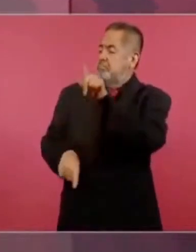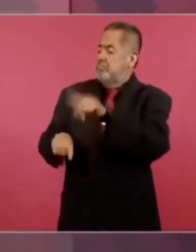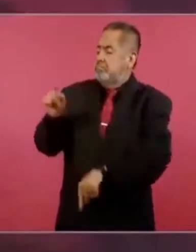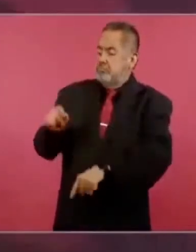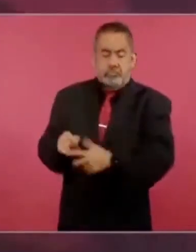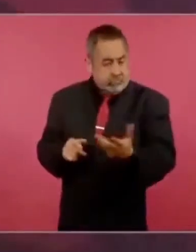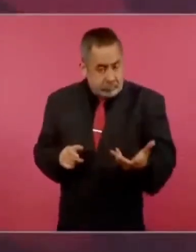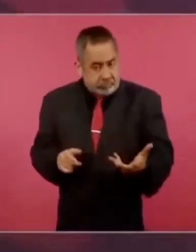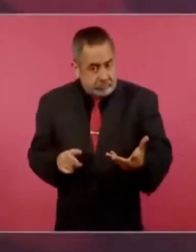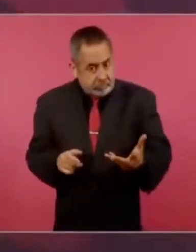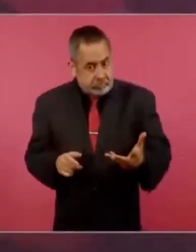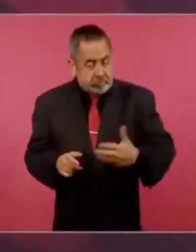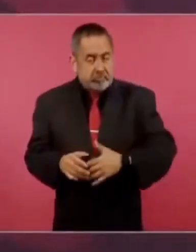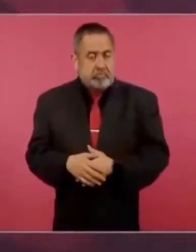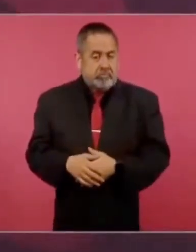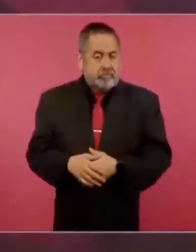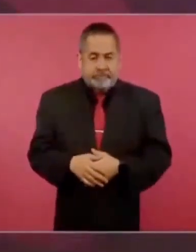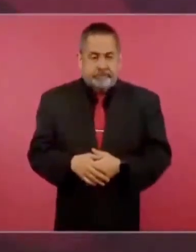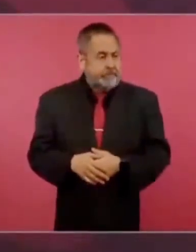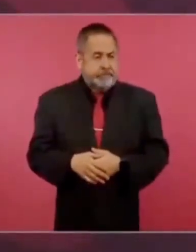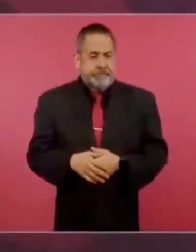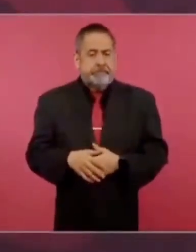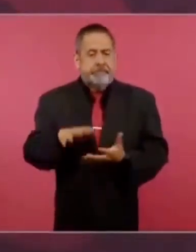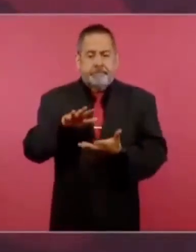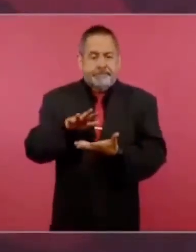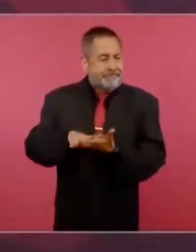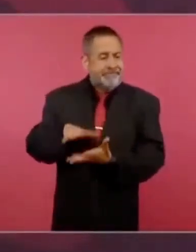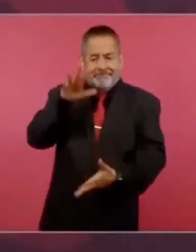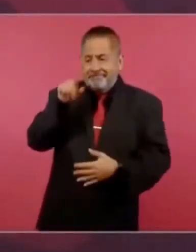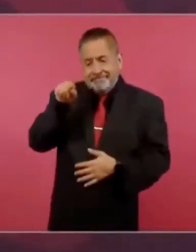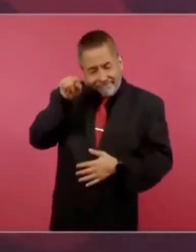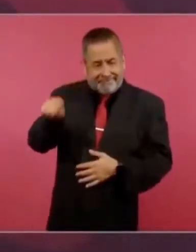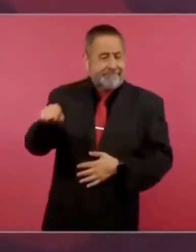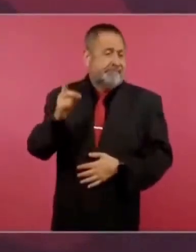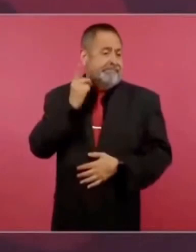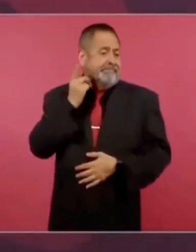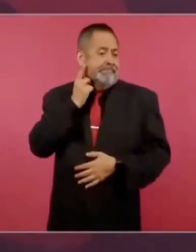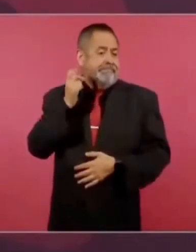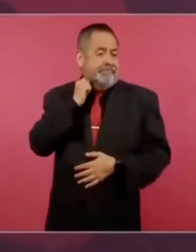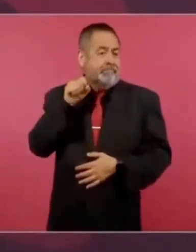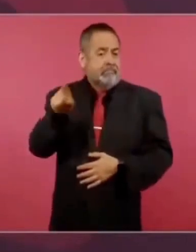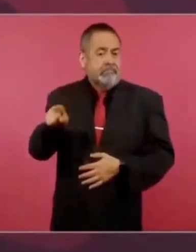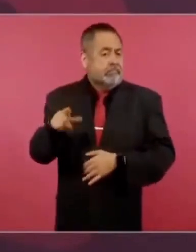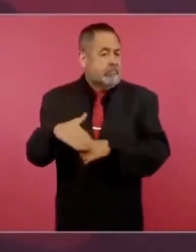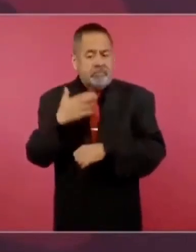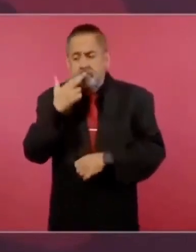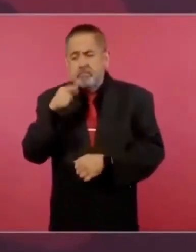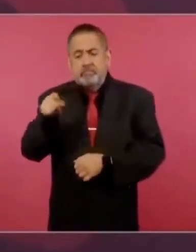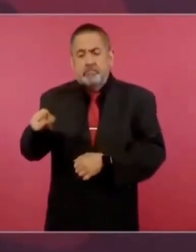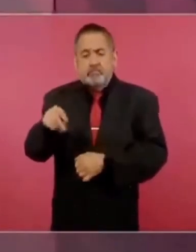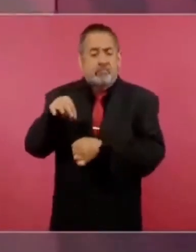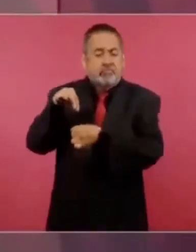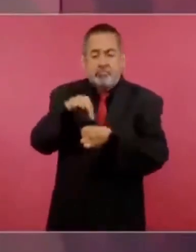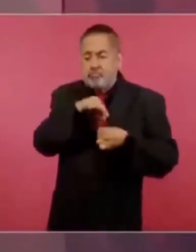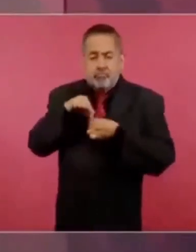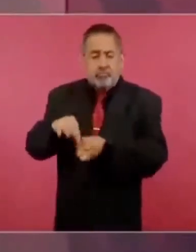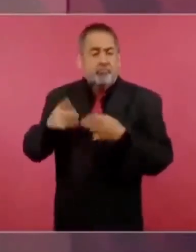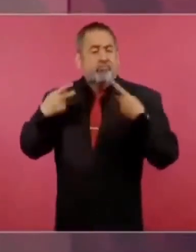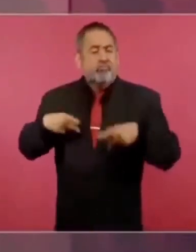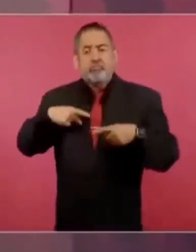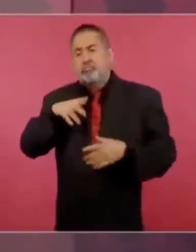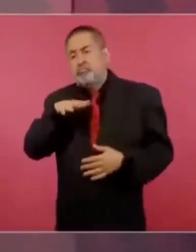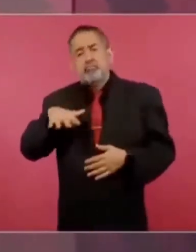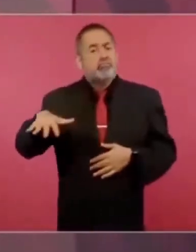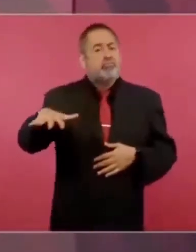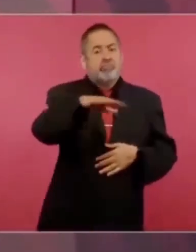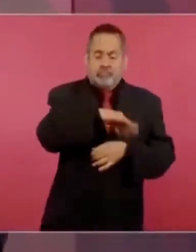tiene mucho más representatividad soberana que el poder judicial porque son